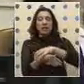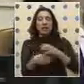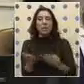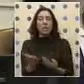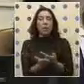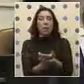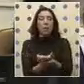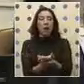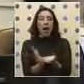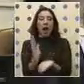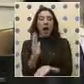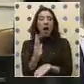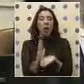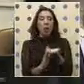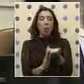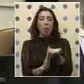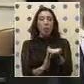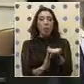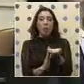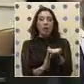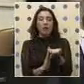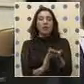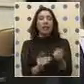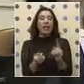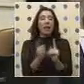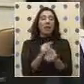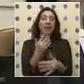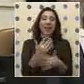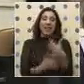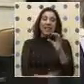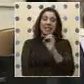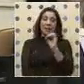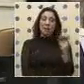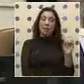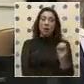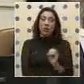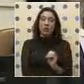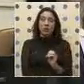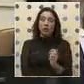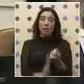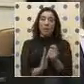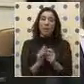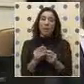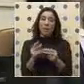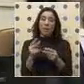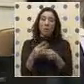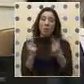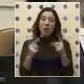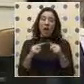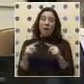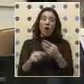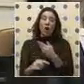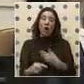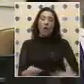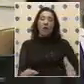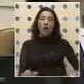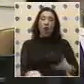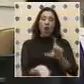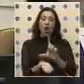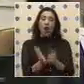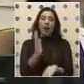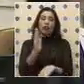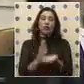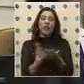proponga un aumento. Pasar del 15% del presupuesto público administrado por gobiernos locales